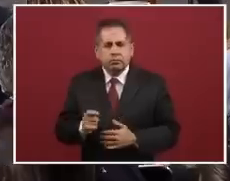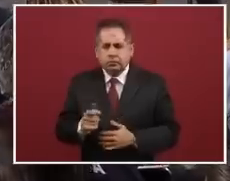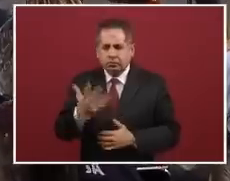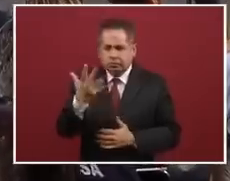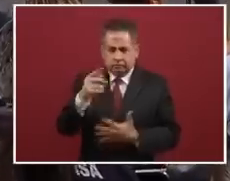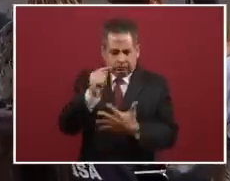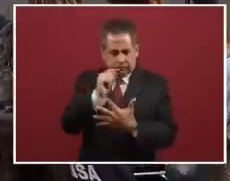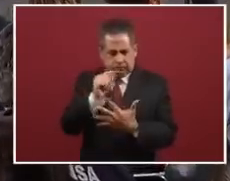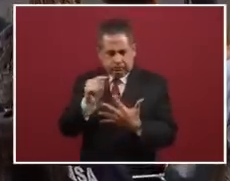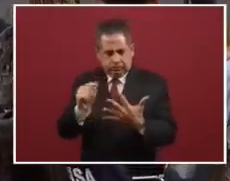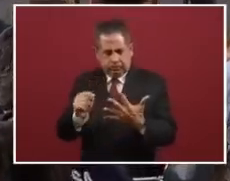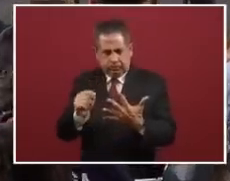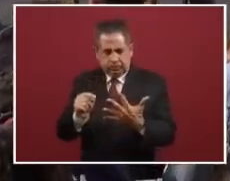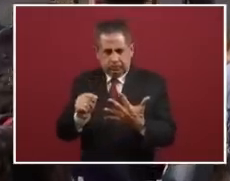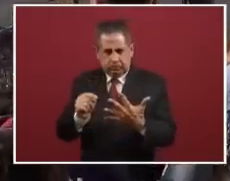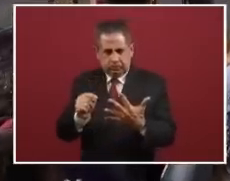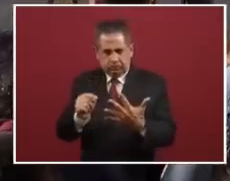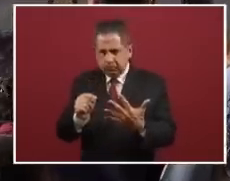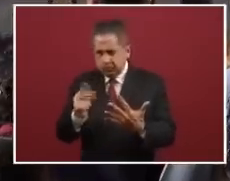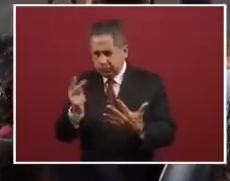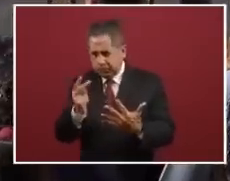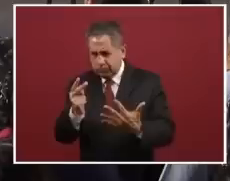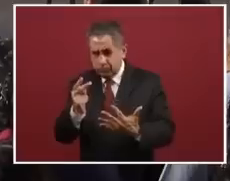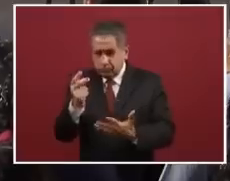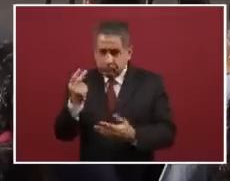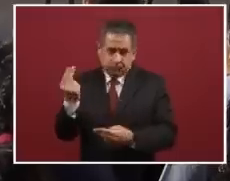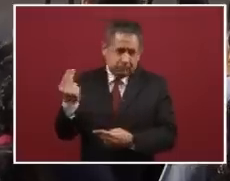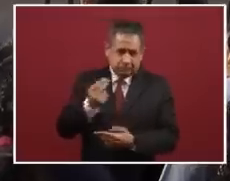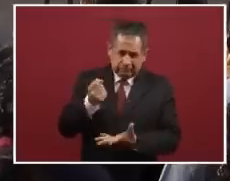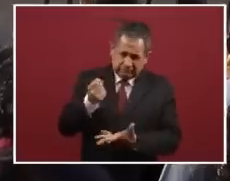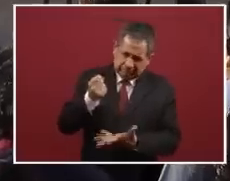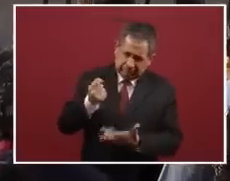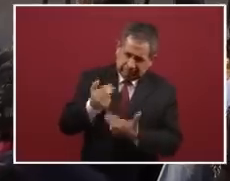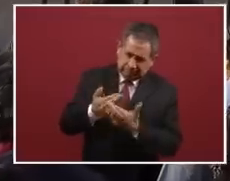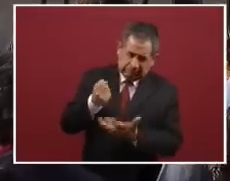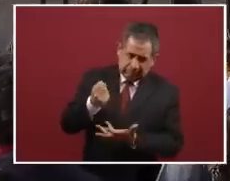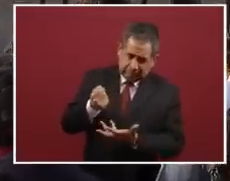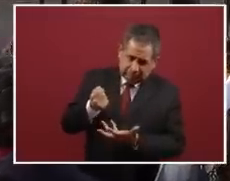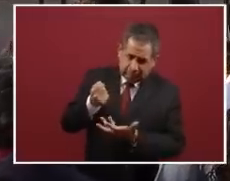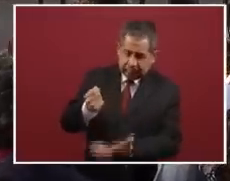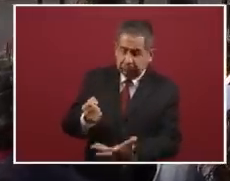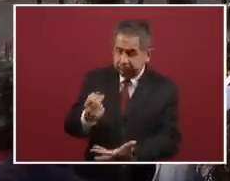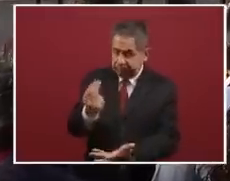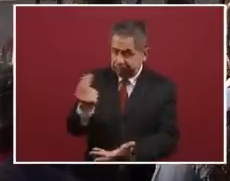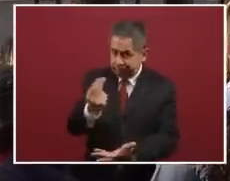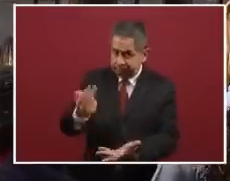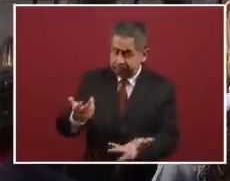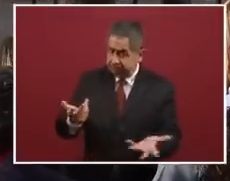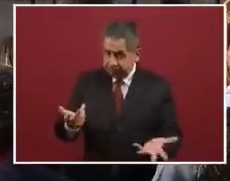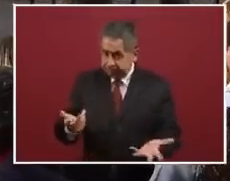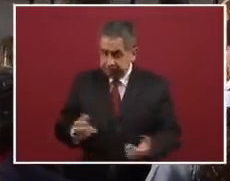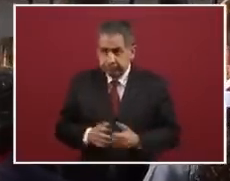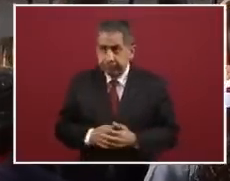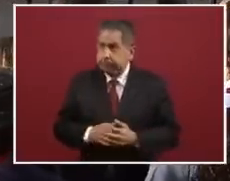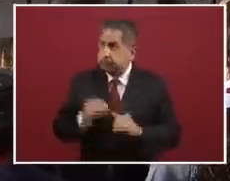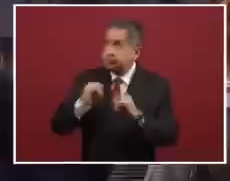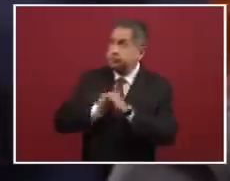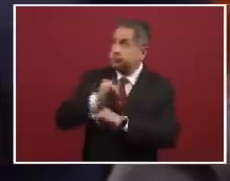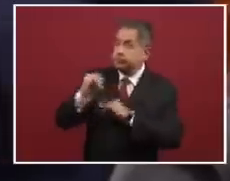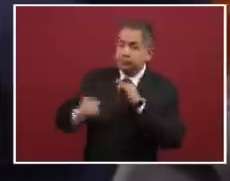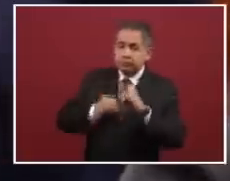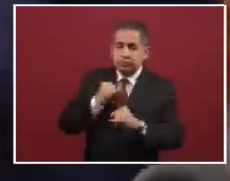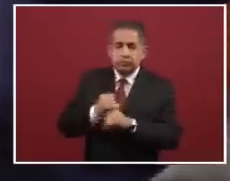puntos habrá necesidad de muchos recursos, evidentemente, y digamos que ni la economía internacional, ni el